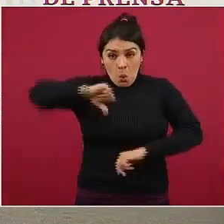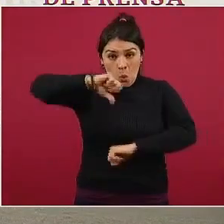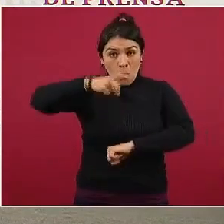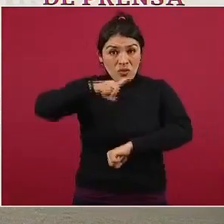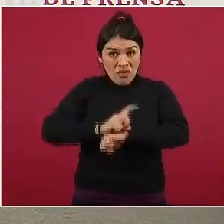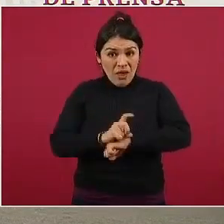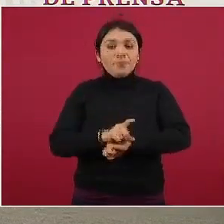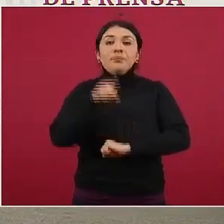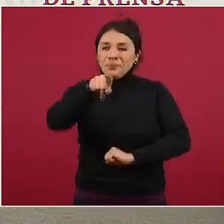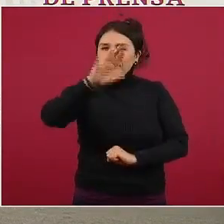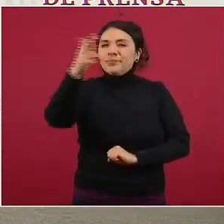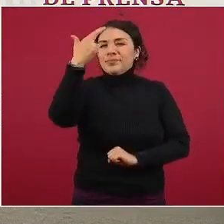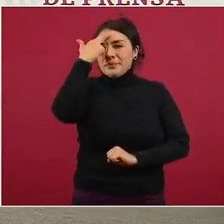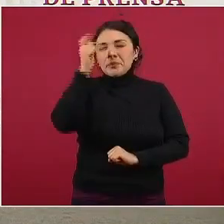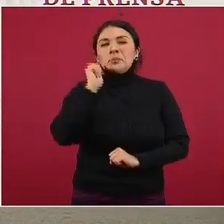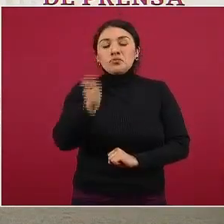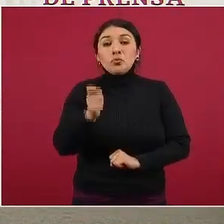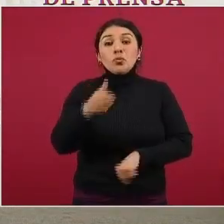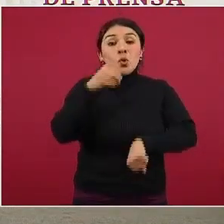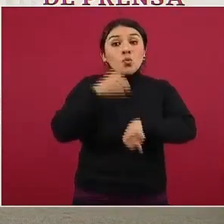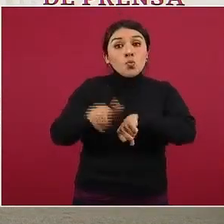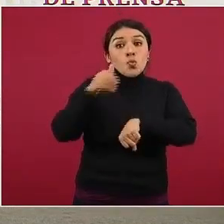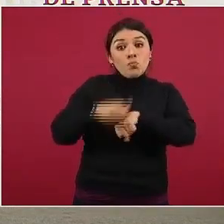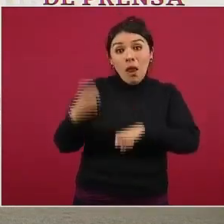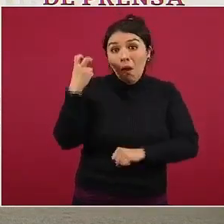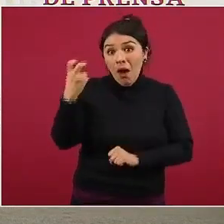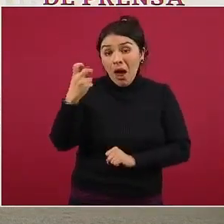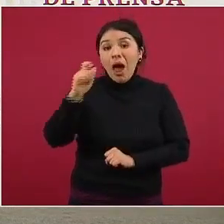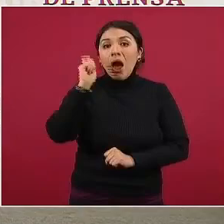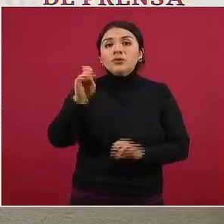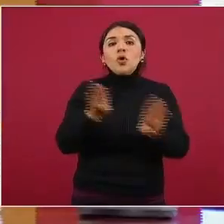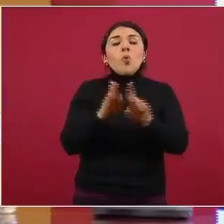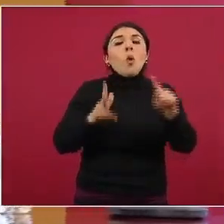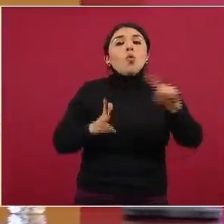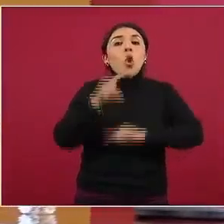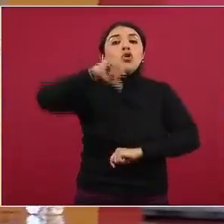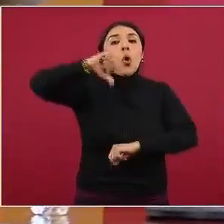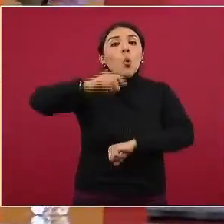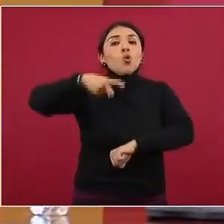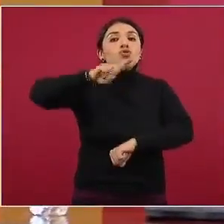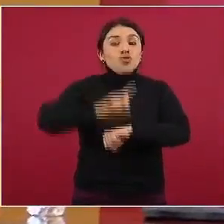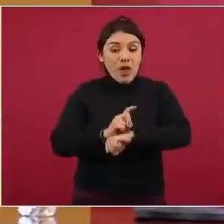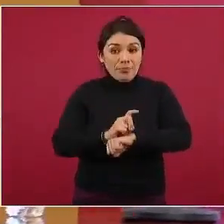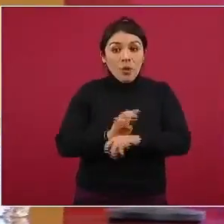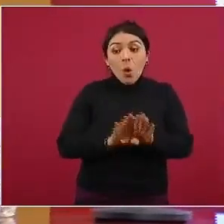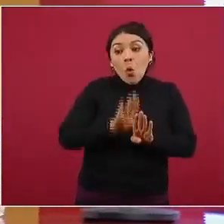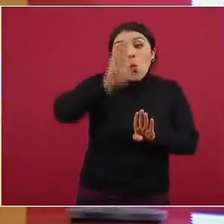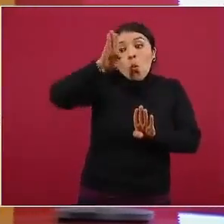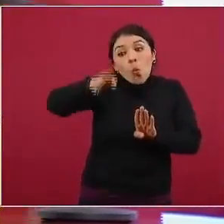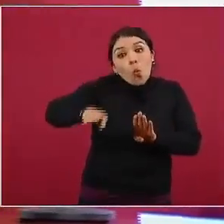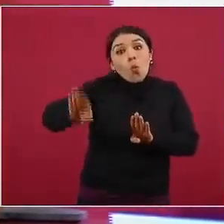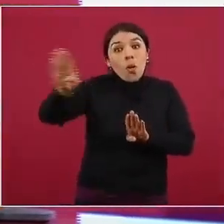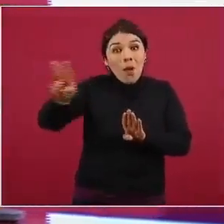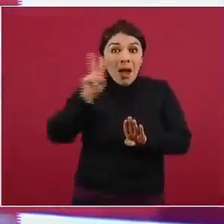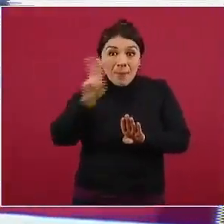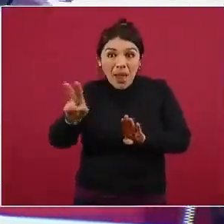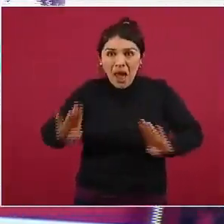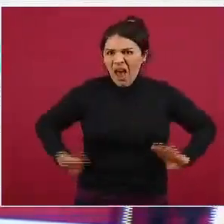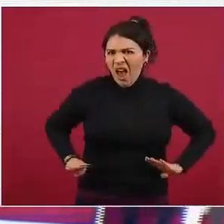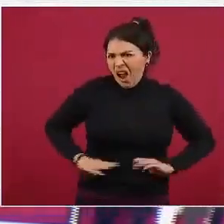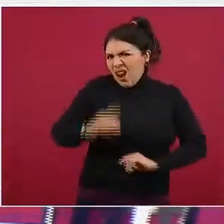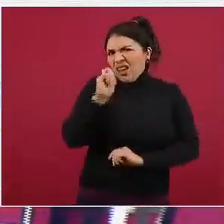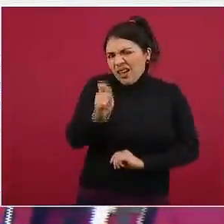hoy. Recuerden que los números son con el corte del día de hoy. La curva epidémica, para ver la